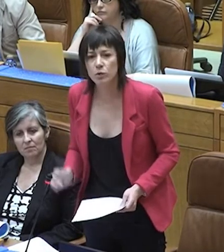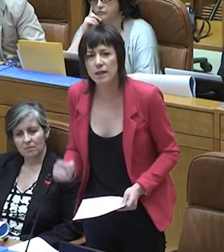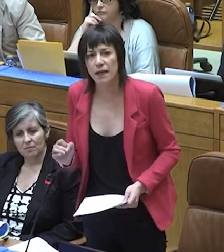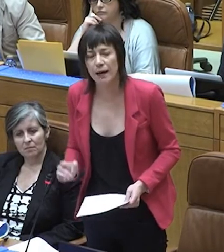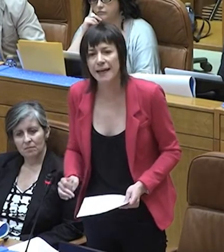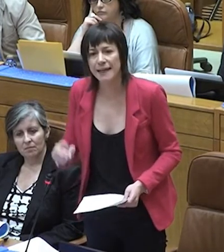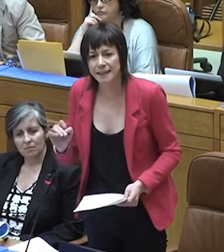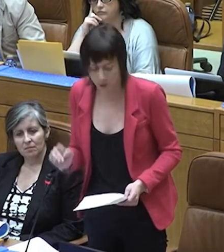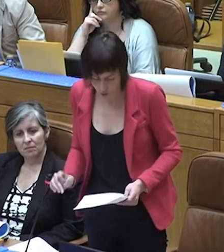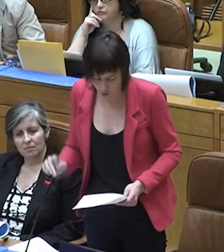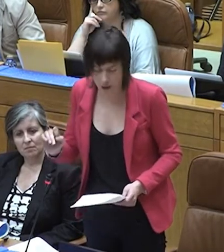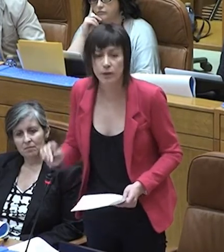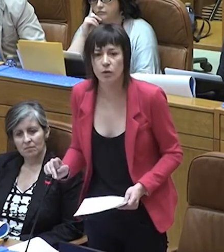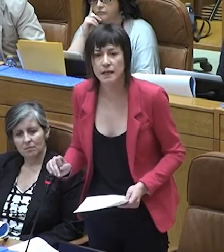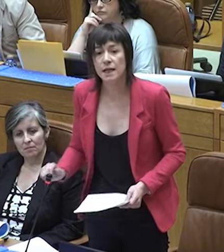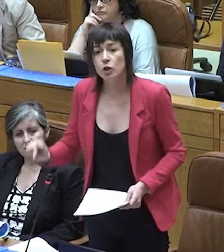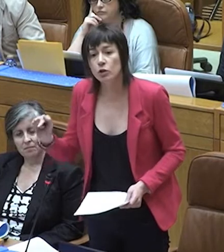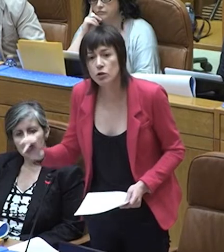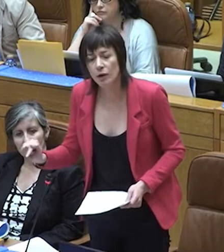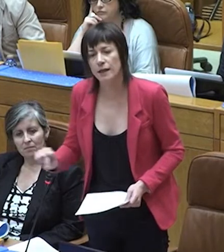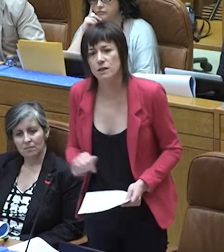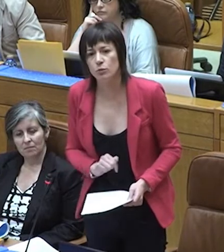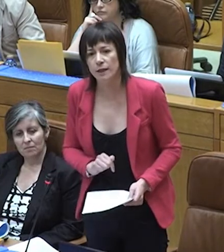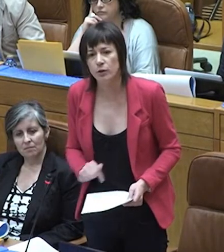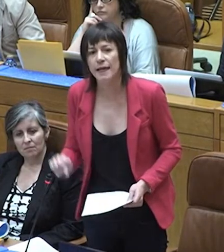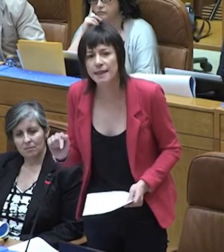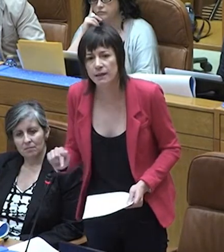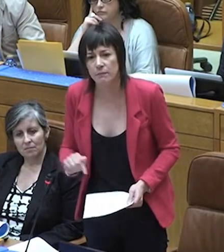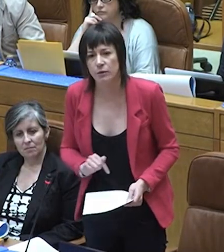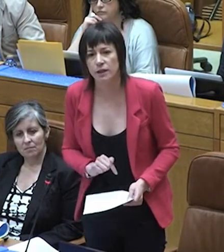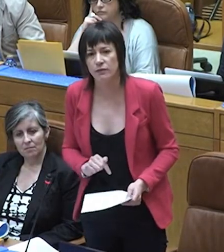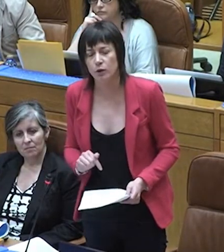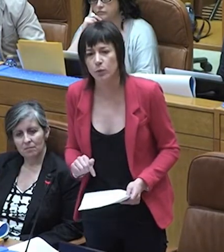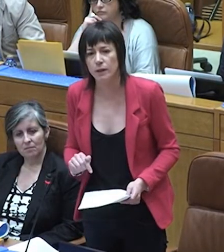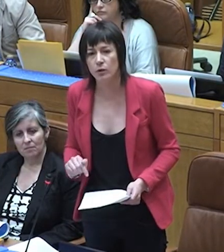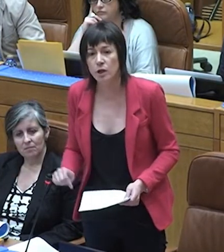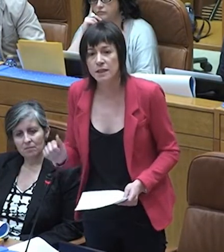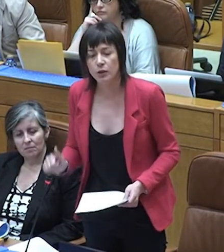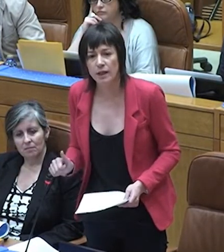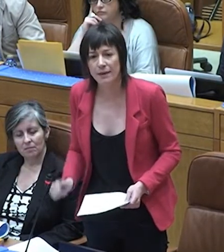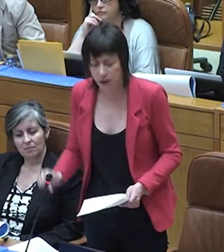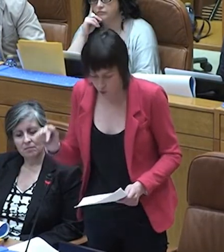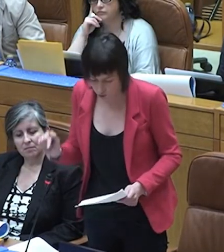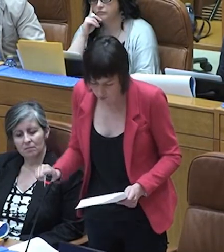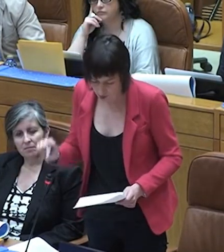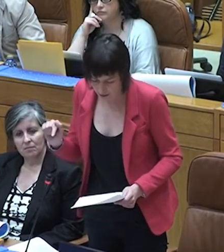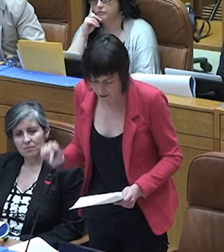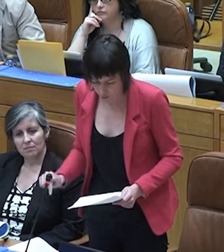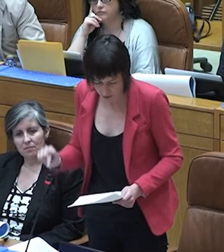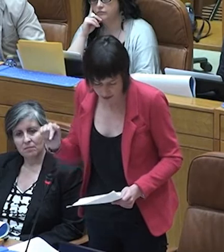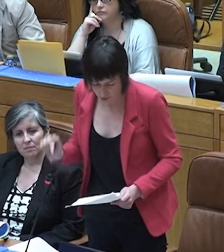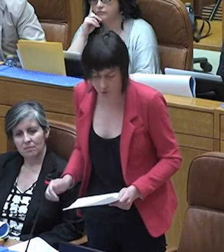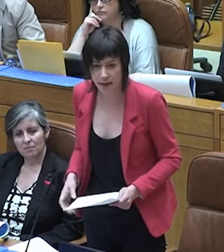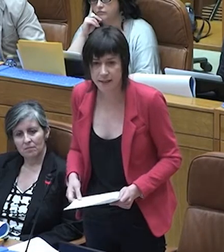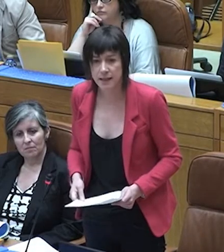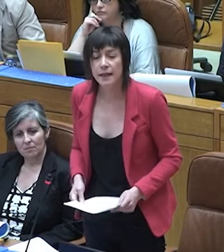que imos ter que pagar entre todos e todas, non só a través dun maior endebedamento e déficit público, sino tamén con novos